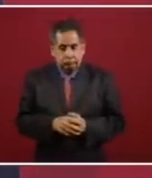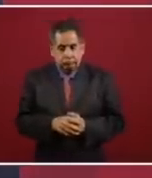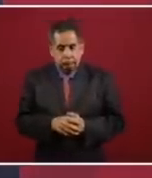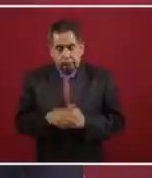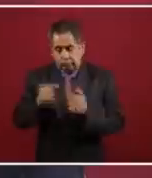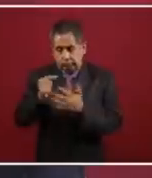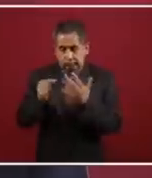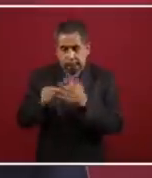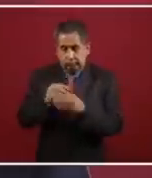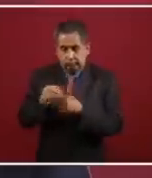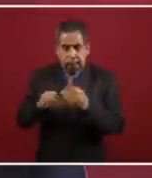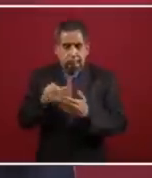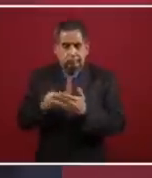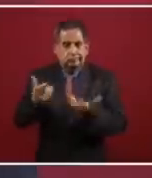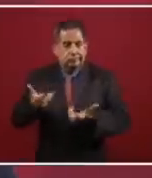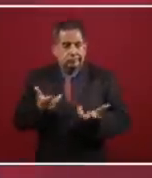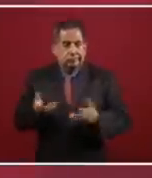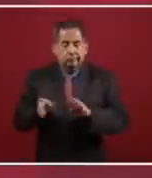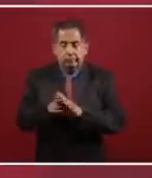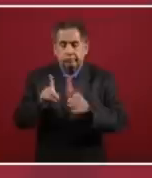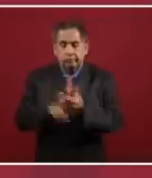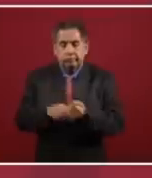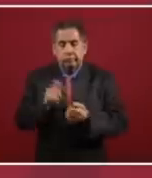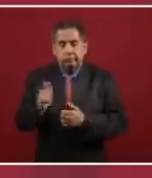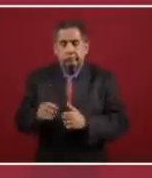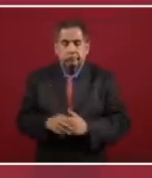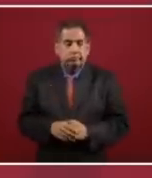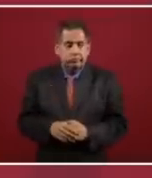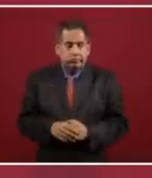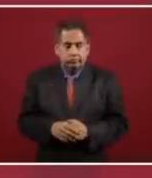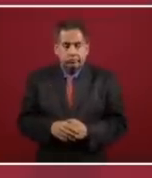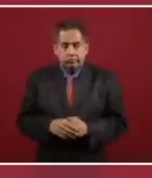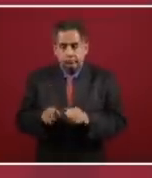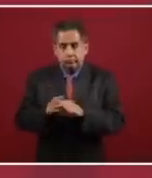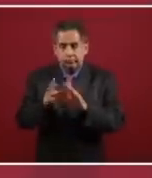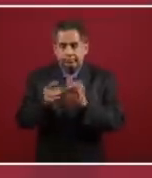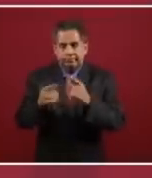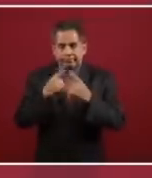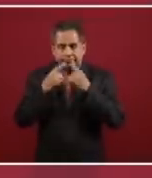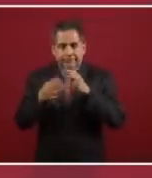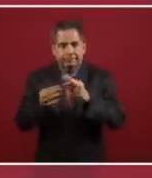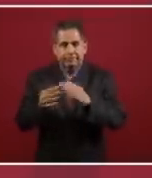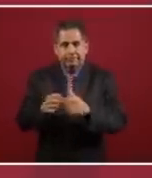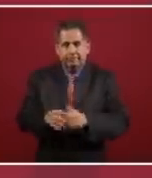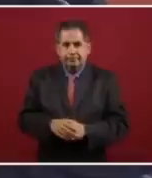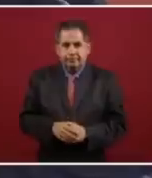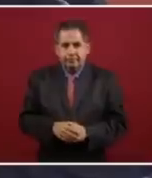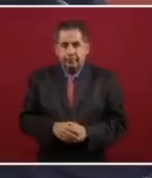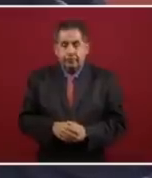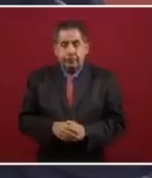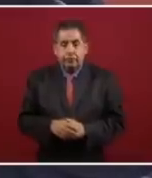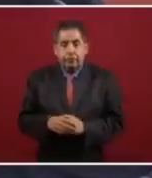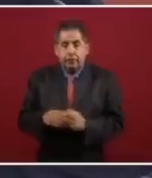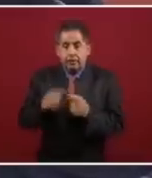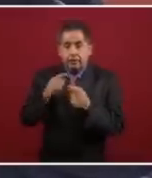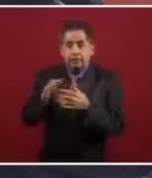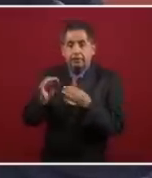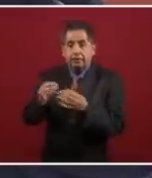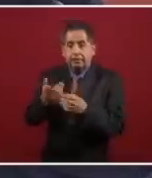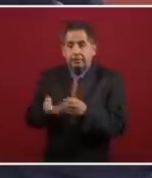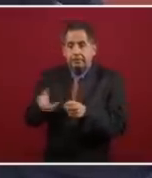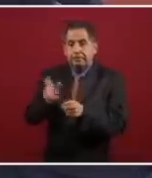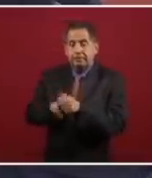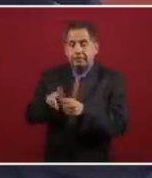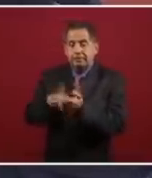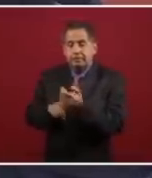todo lo que se hace en los hospitales